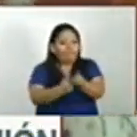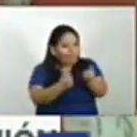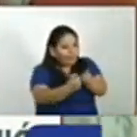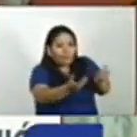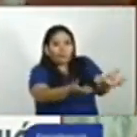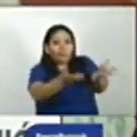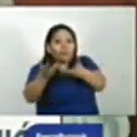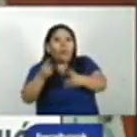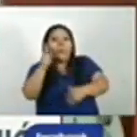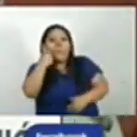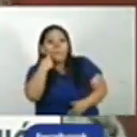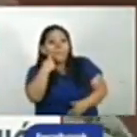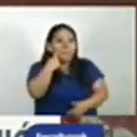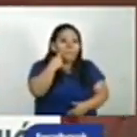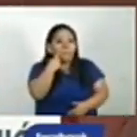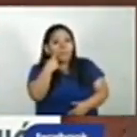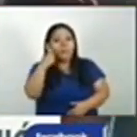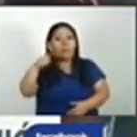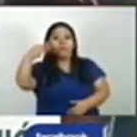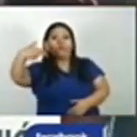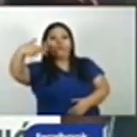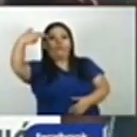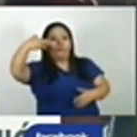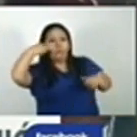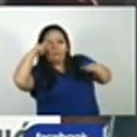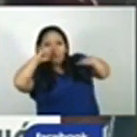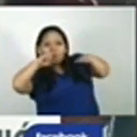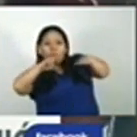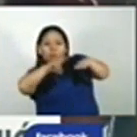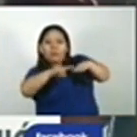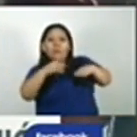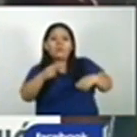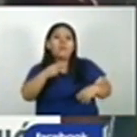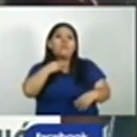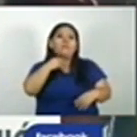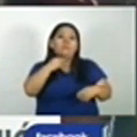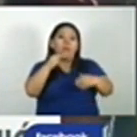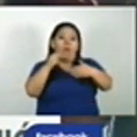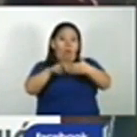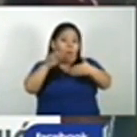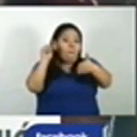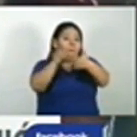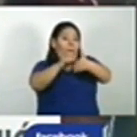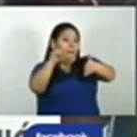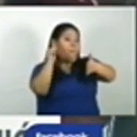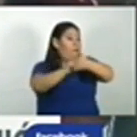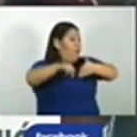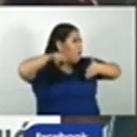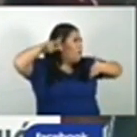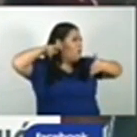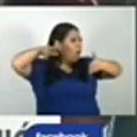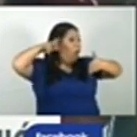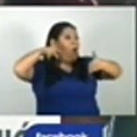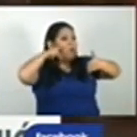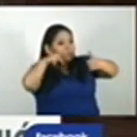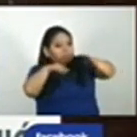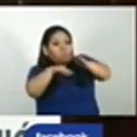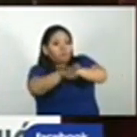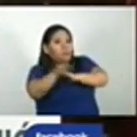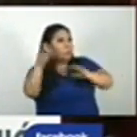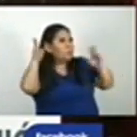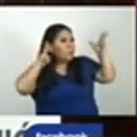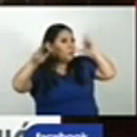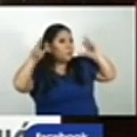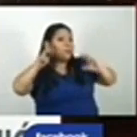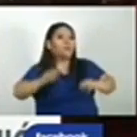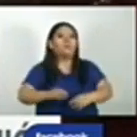gracias a un dispositivo de rayos gamma que los detectó y a los gritos y golpes que se escuchaban desde la parte trasera del contenedor.